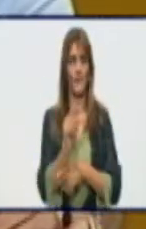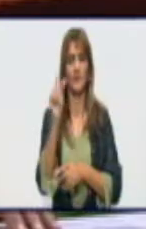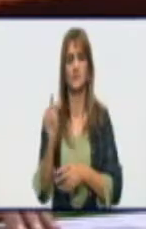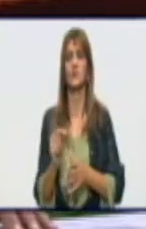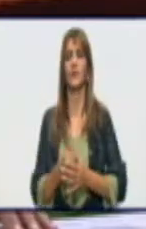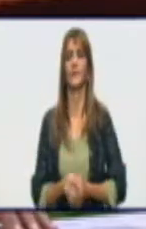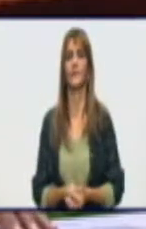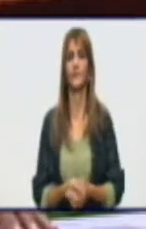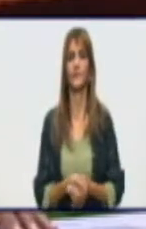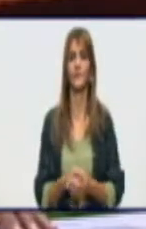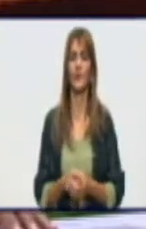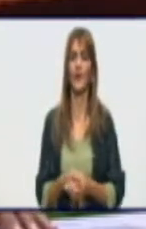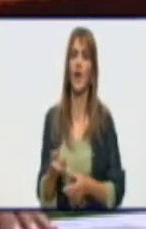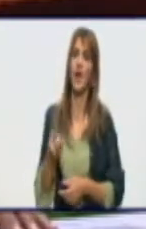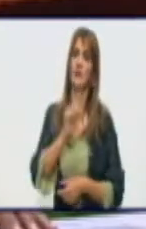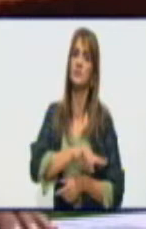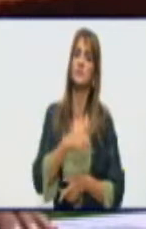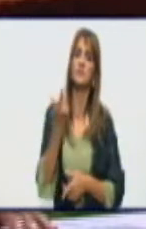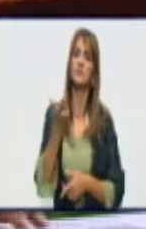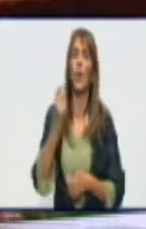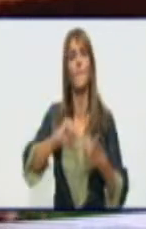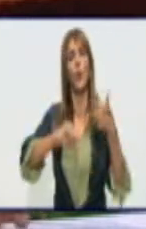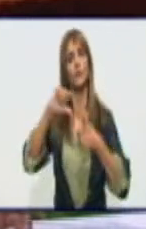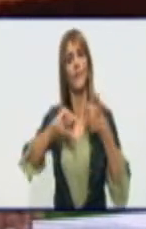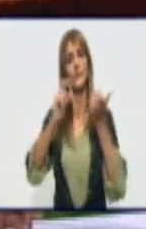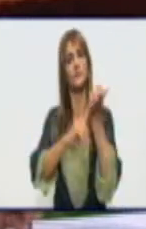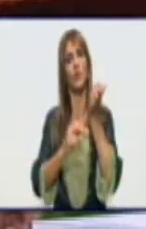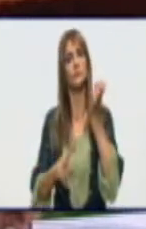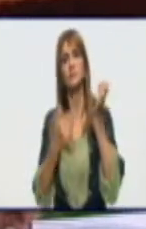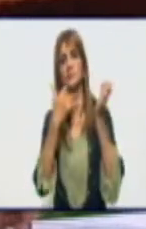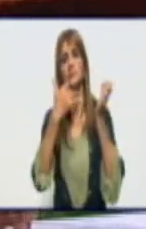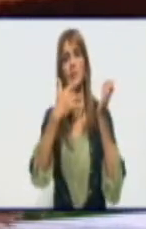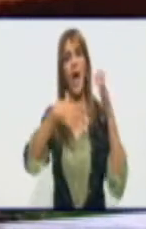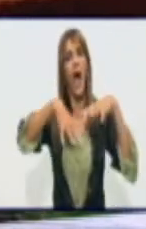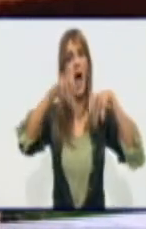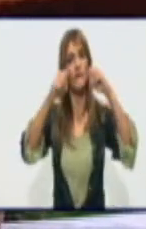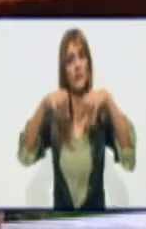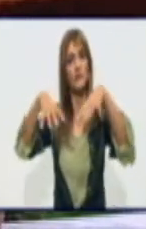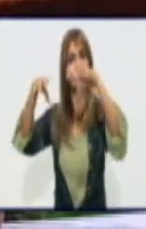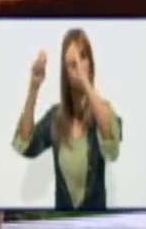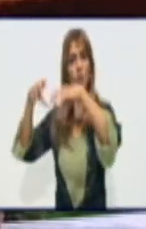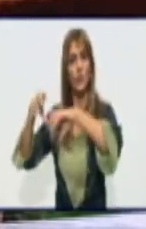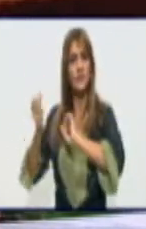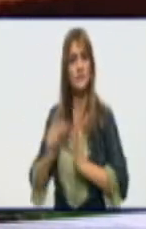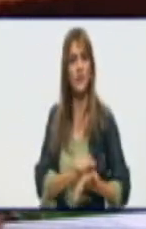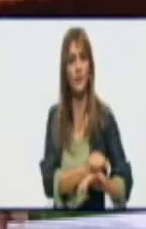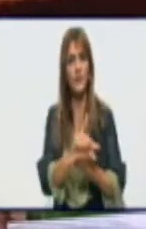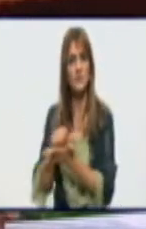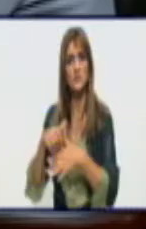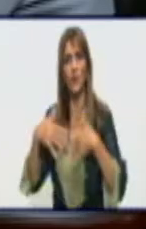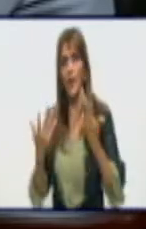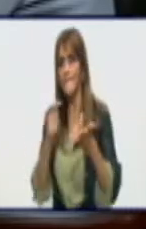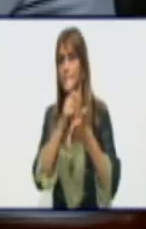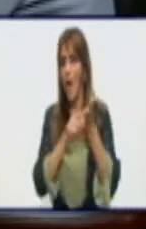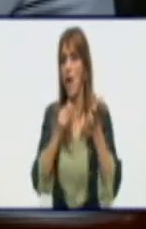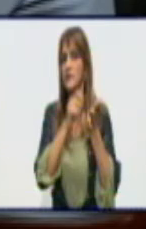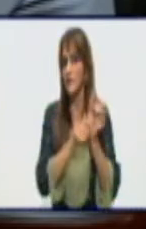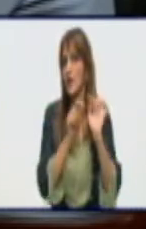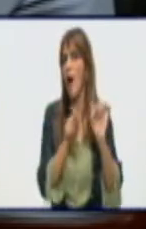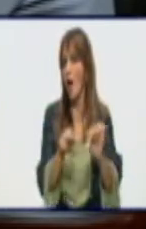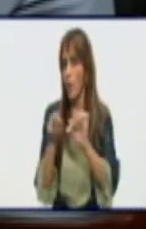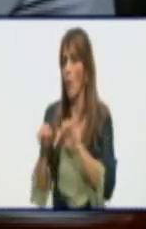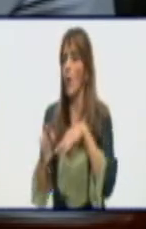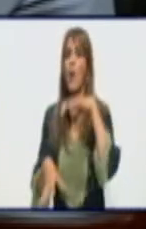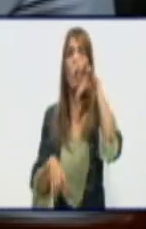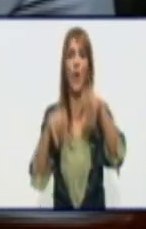comportó la jornada anterior en la provincia en cuanto a afectaciones al servicio eléctrico, lo que estaba planificado, cómo ha estado el